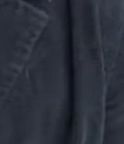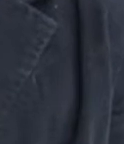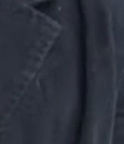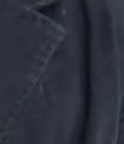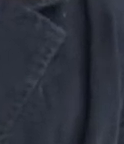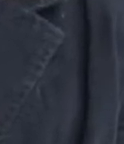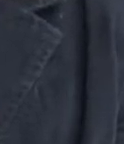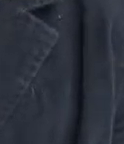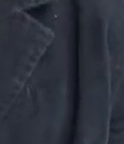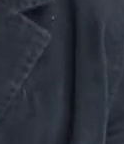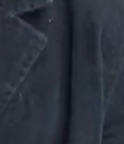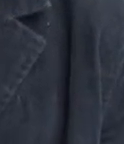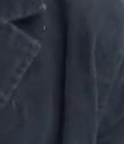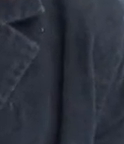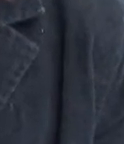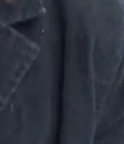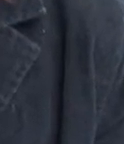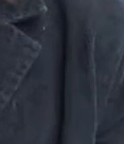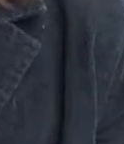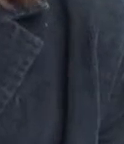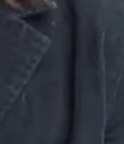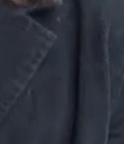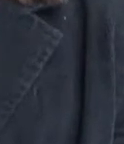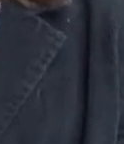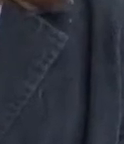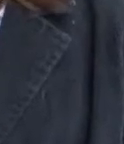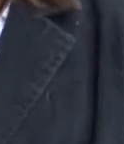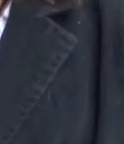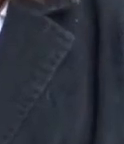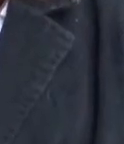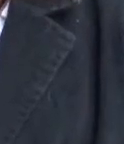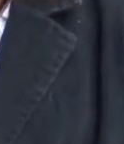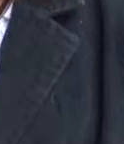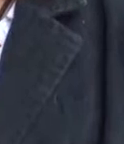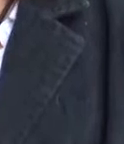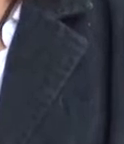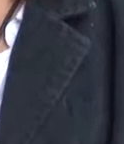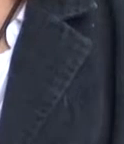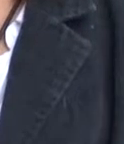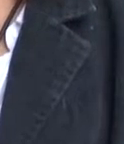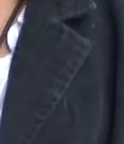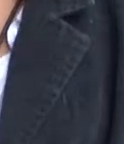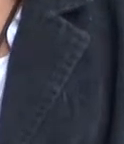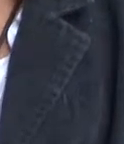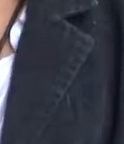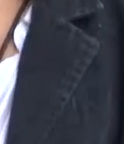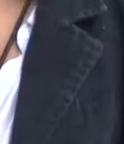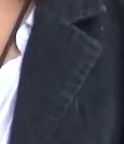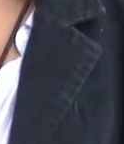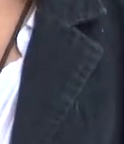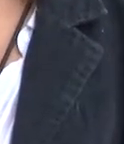la opinión mía de los partidos políticos es que ellos no luchan por el pueblo sino por sus propios beneficios eso es lo que yo pienso